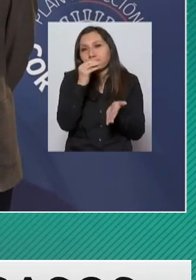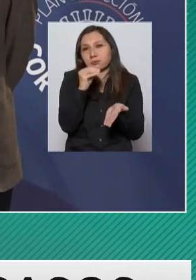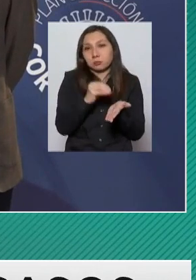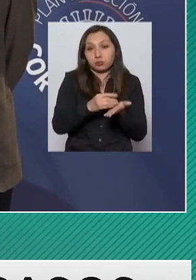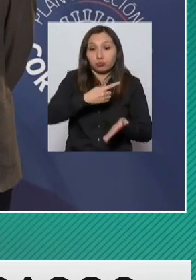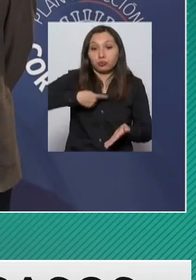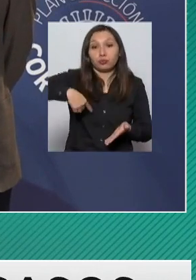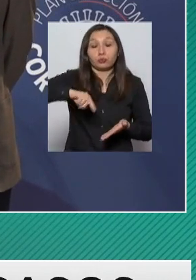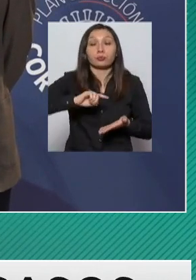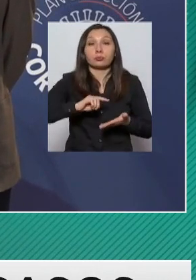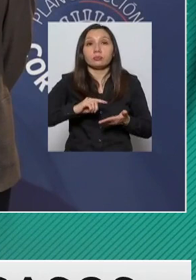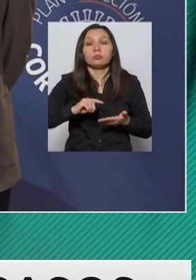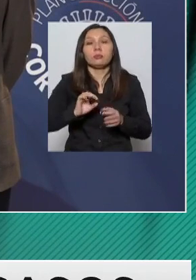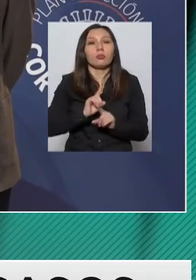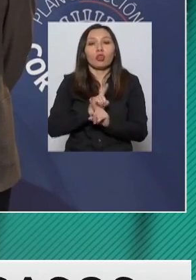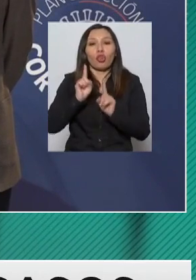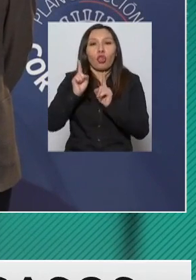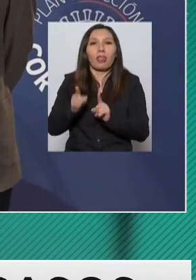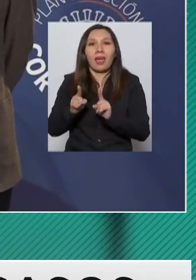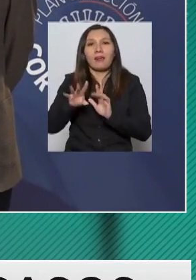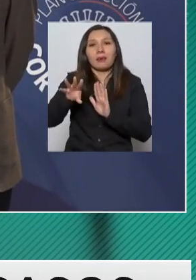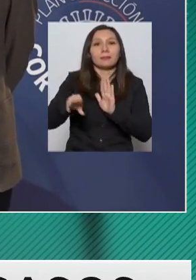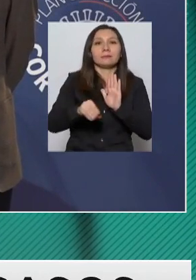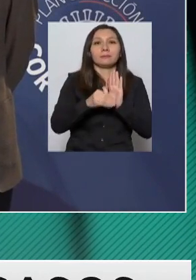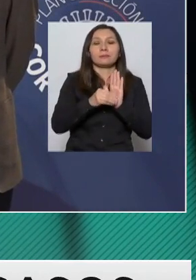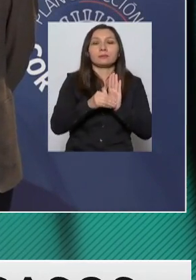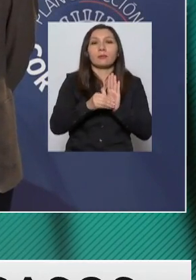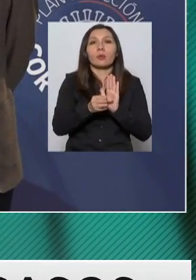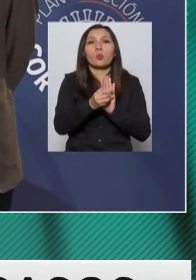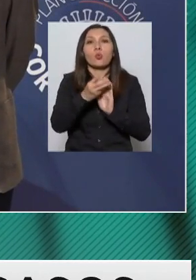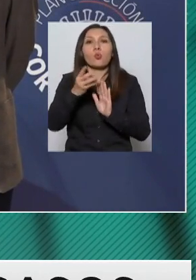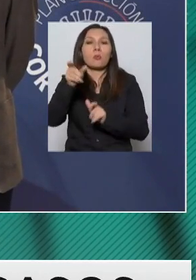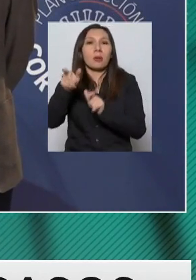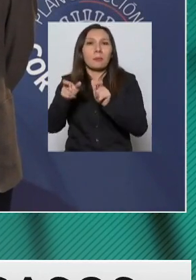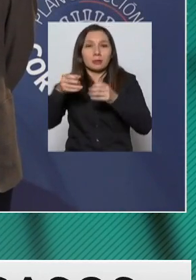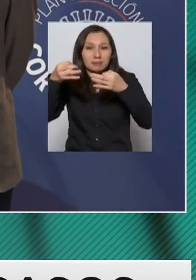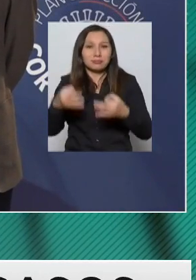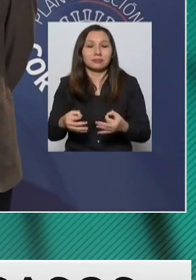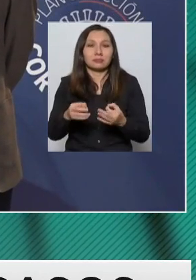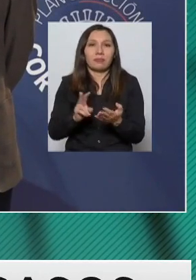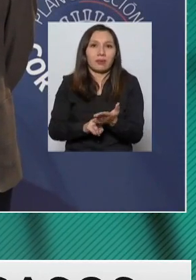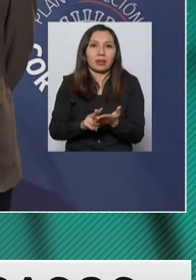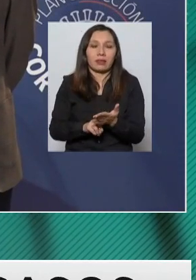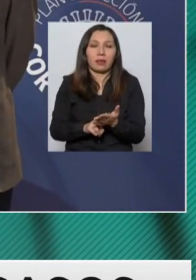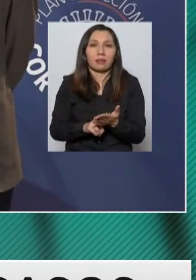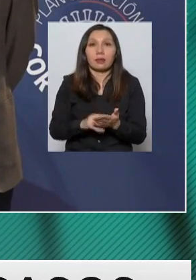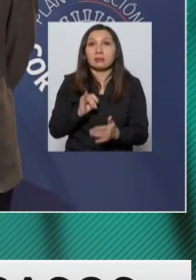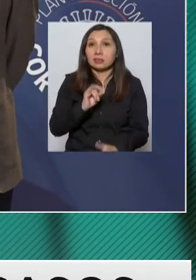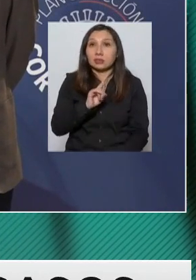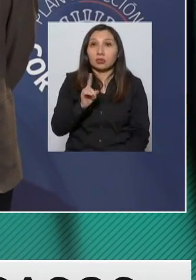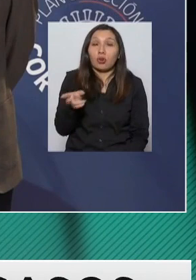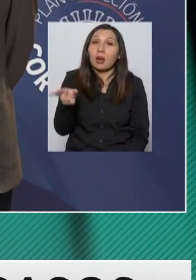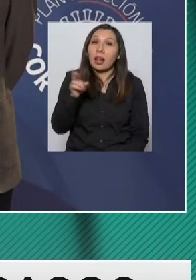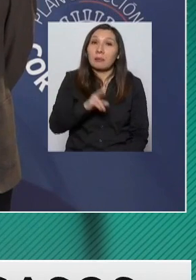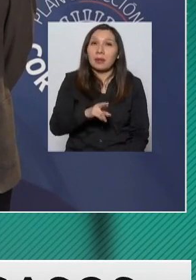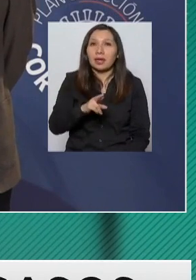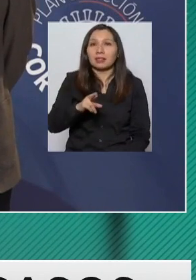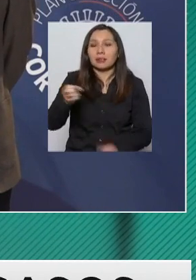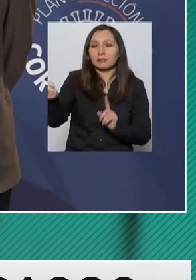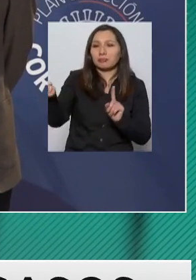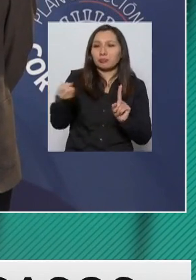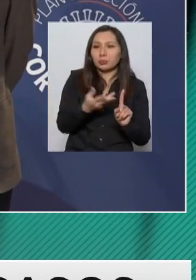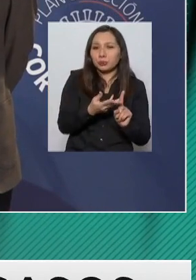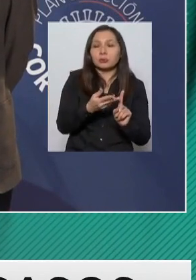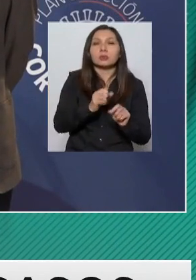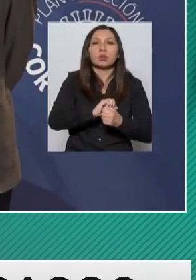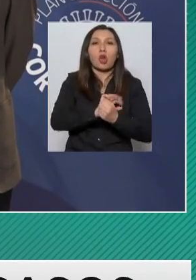usamos nosotros no deben ser constituidos como casos en realidad sino insisto como infectados por